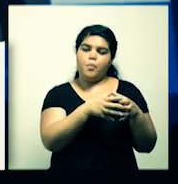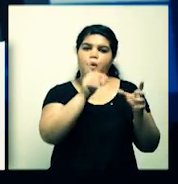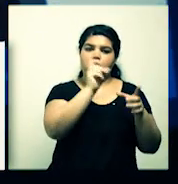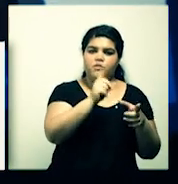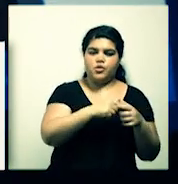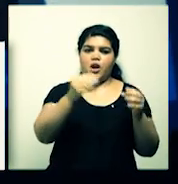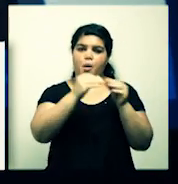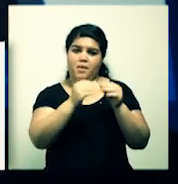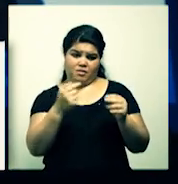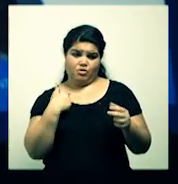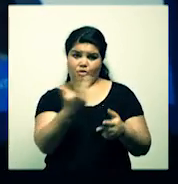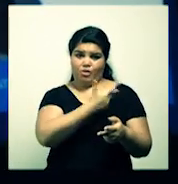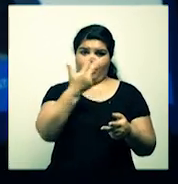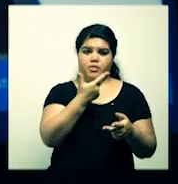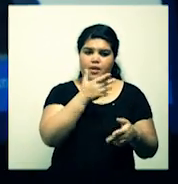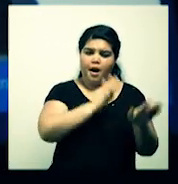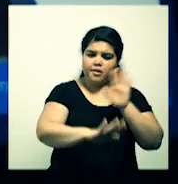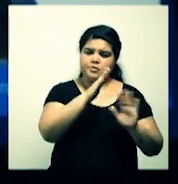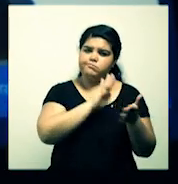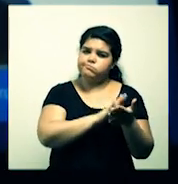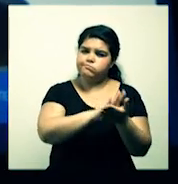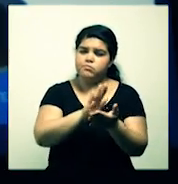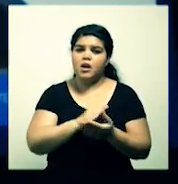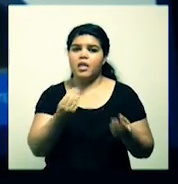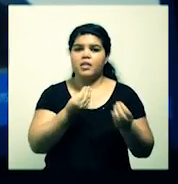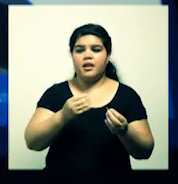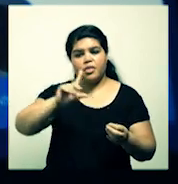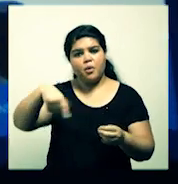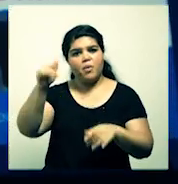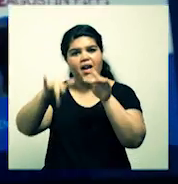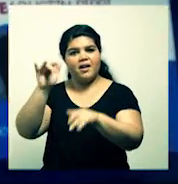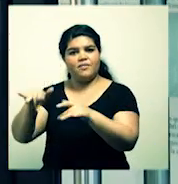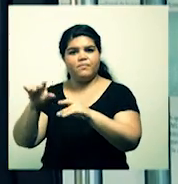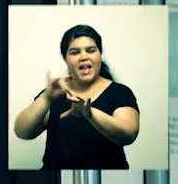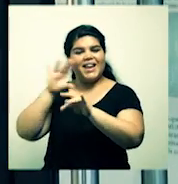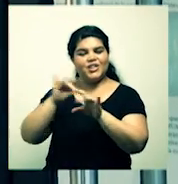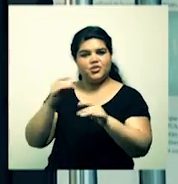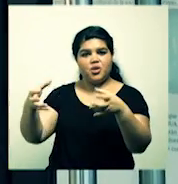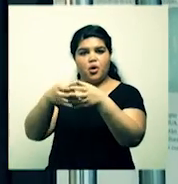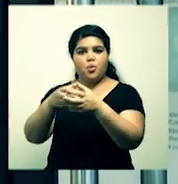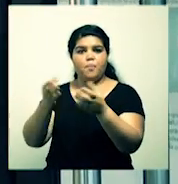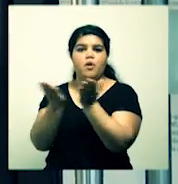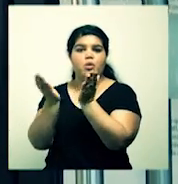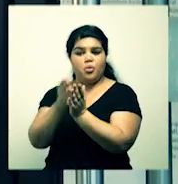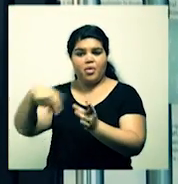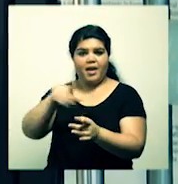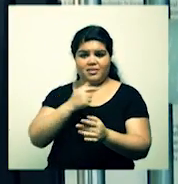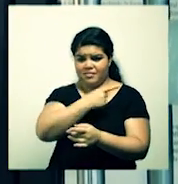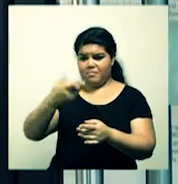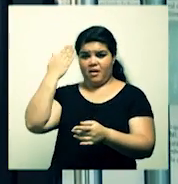desarrollarlo, una profesora, un compañero y yo. Lo pusimos a prueba en las elecciones del Centro de Estudiantes del colegio hace un par de